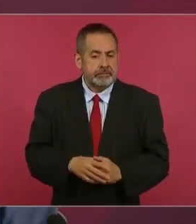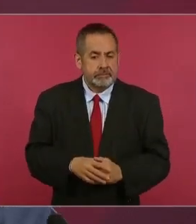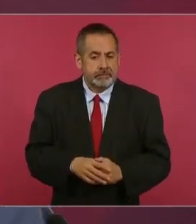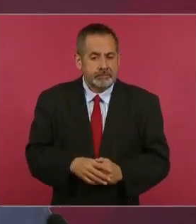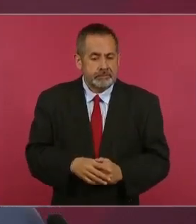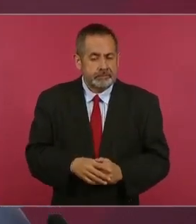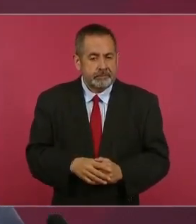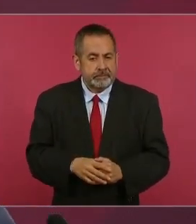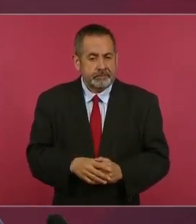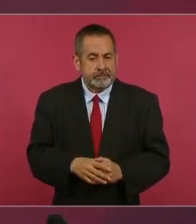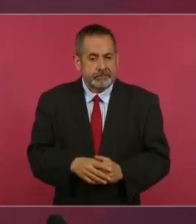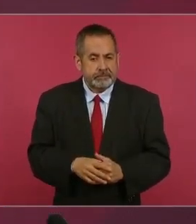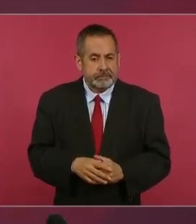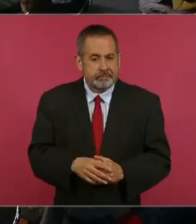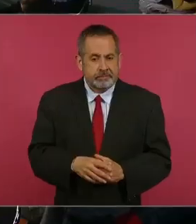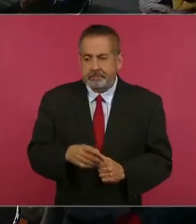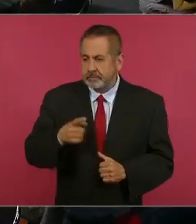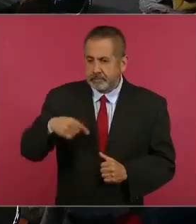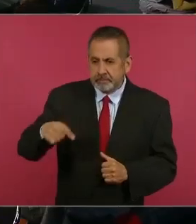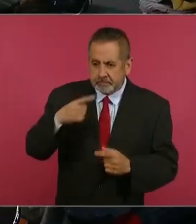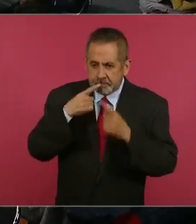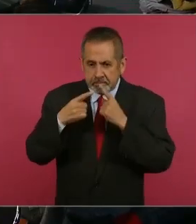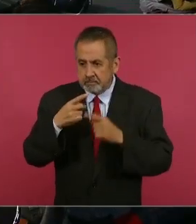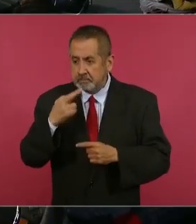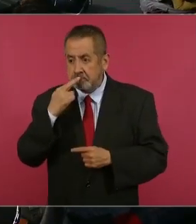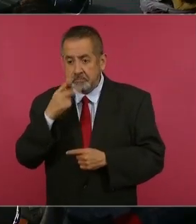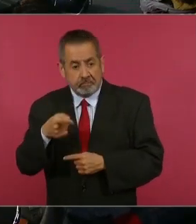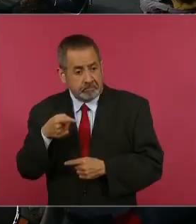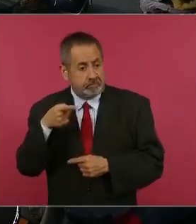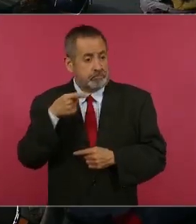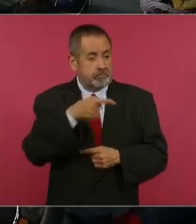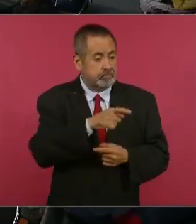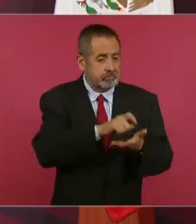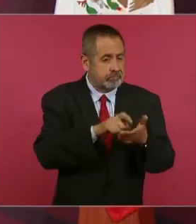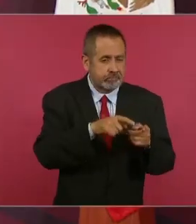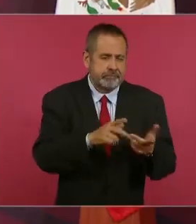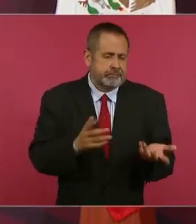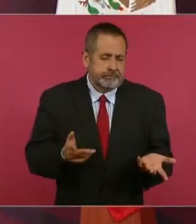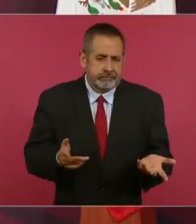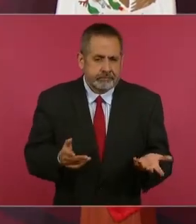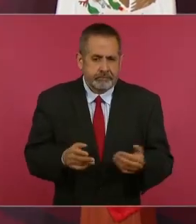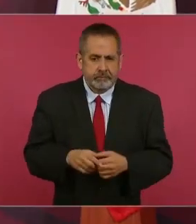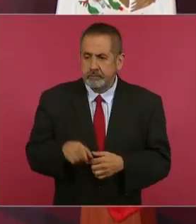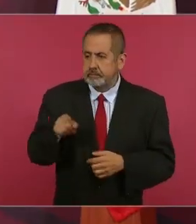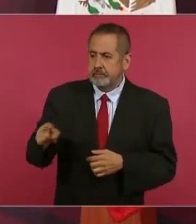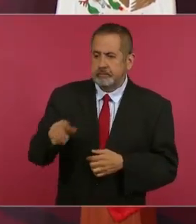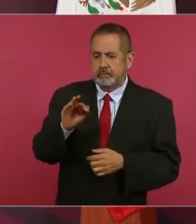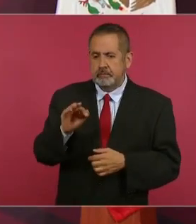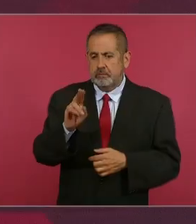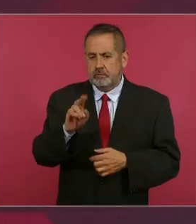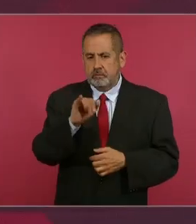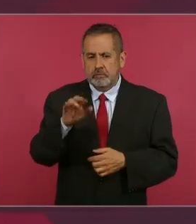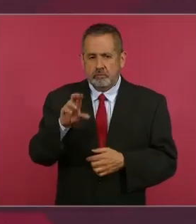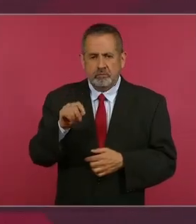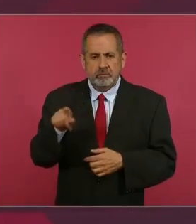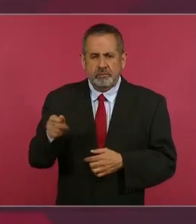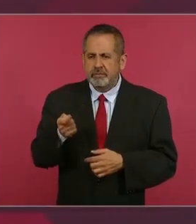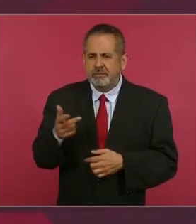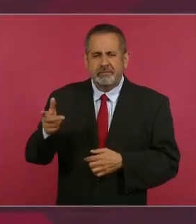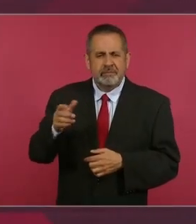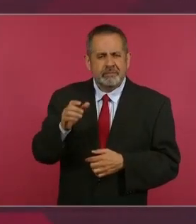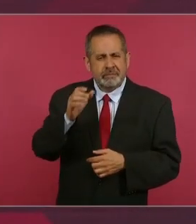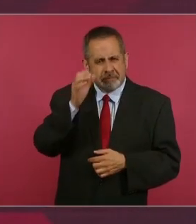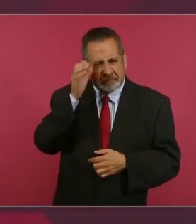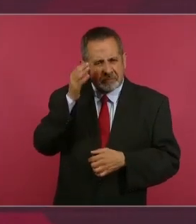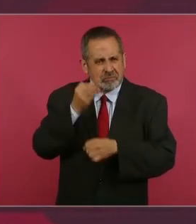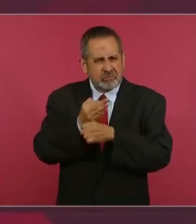cómo iban a preferir. Le decían a Fujimori entonces el chinito,